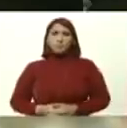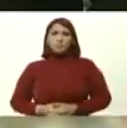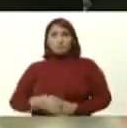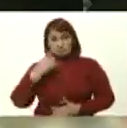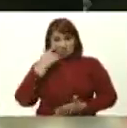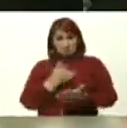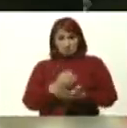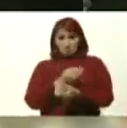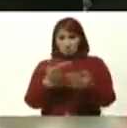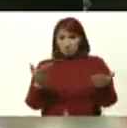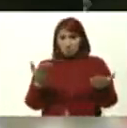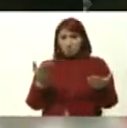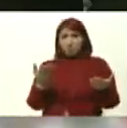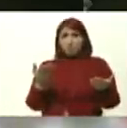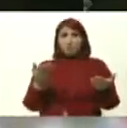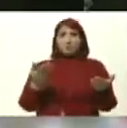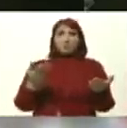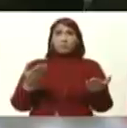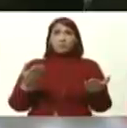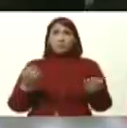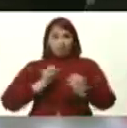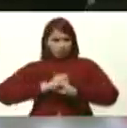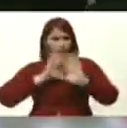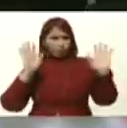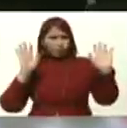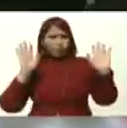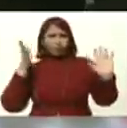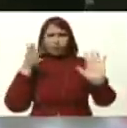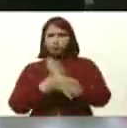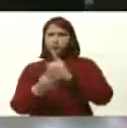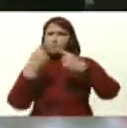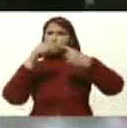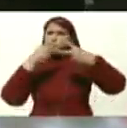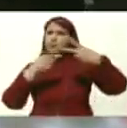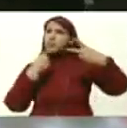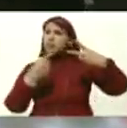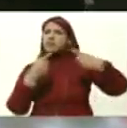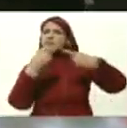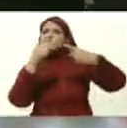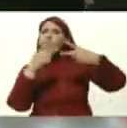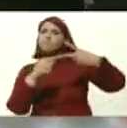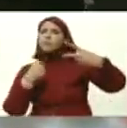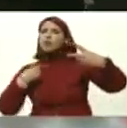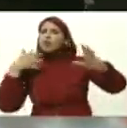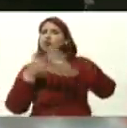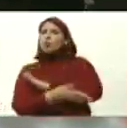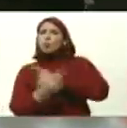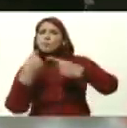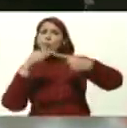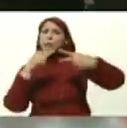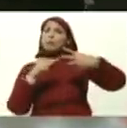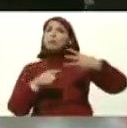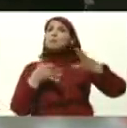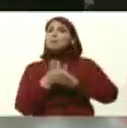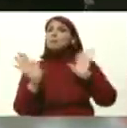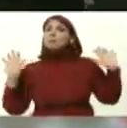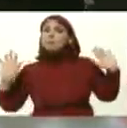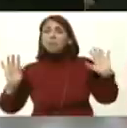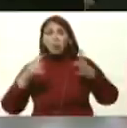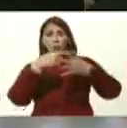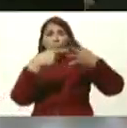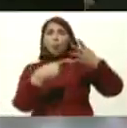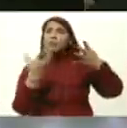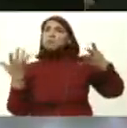Fíjense ustedes, te la pongo clarita, los matices. Tú dices los matices, yo me refiero a los matices. Hay 4